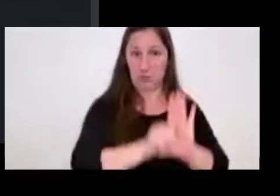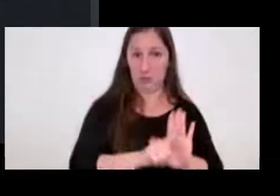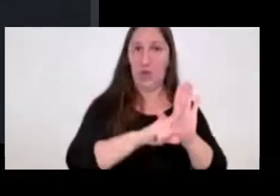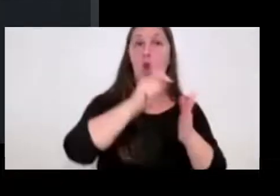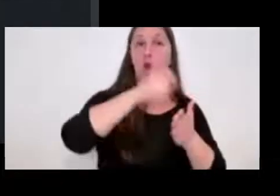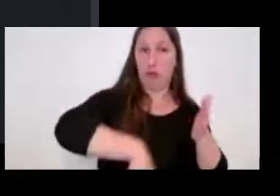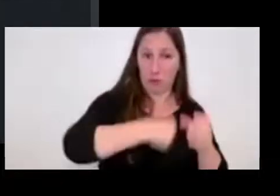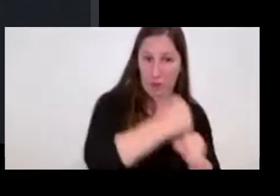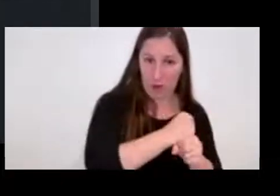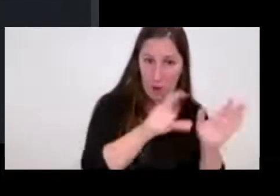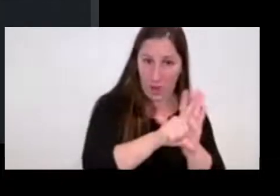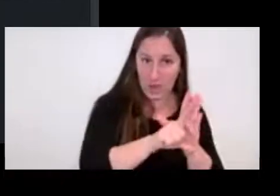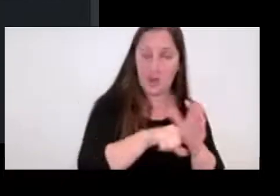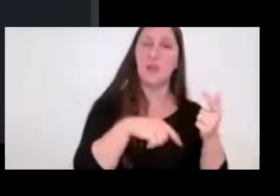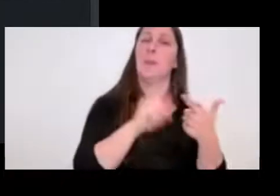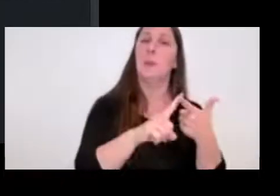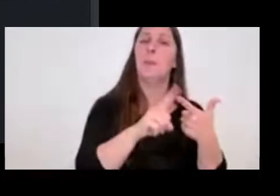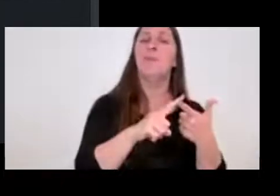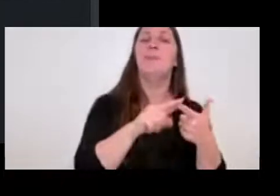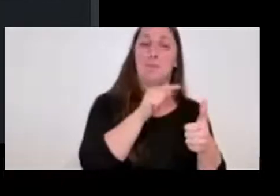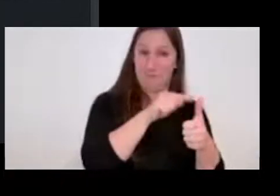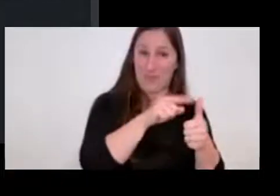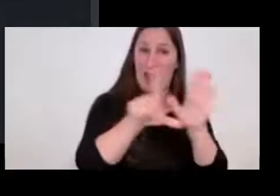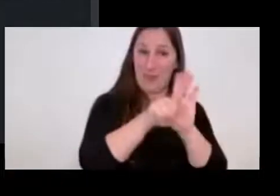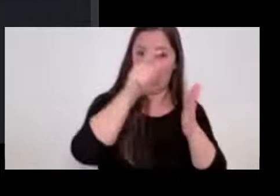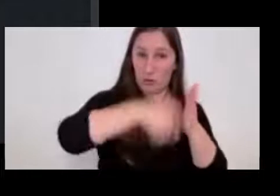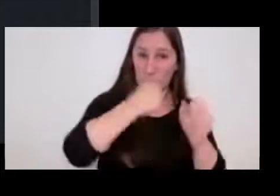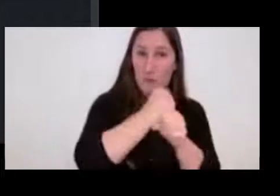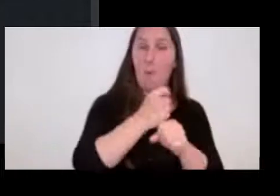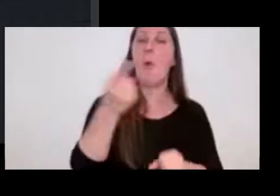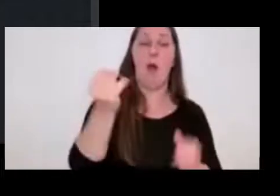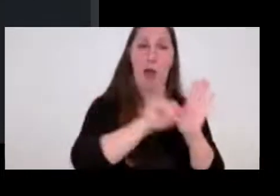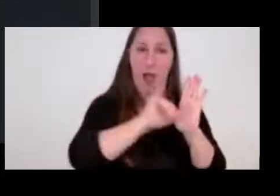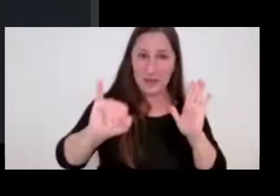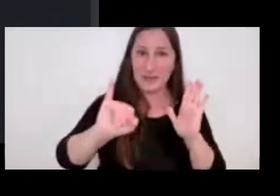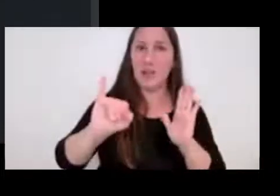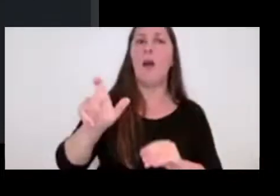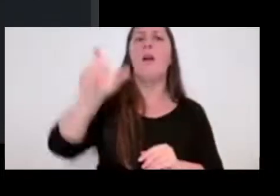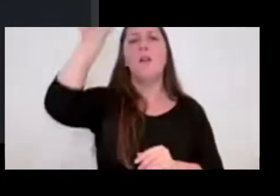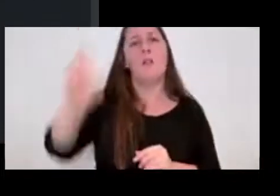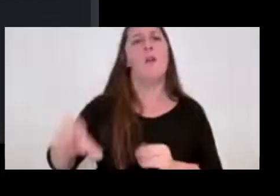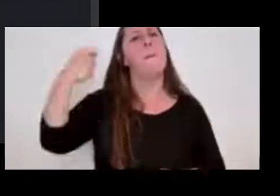trabajo, que me dice que el empleado puede pedir que le paguen en efectivo,